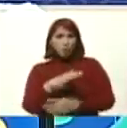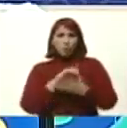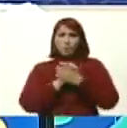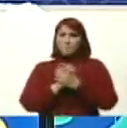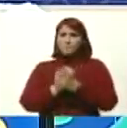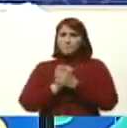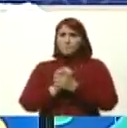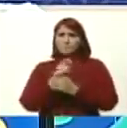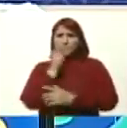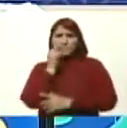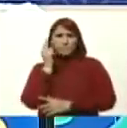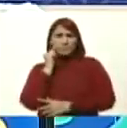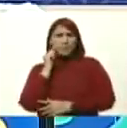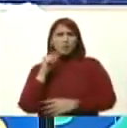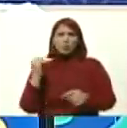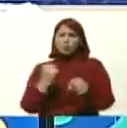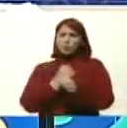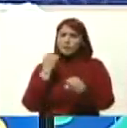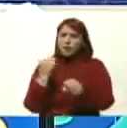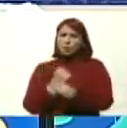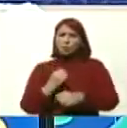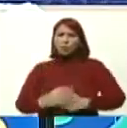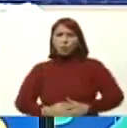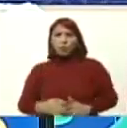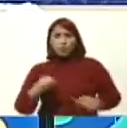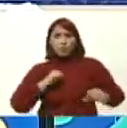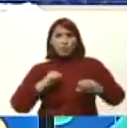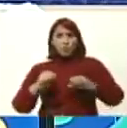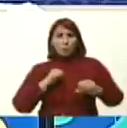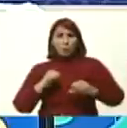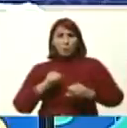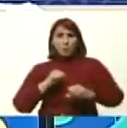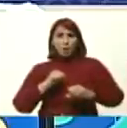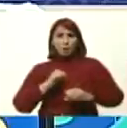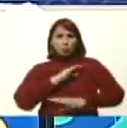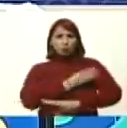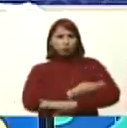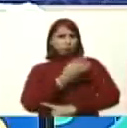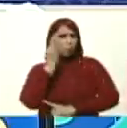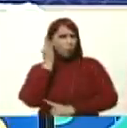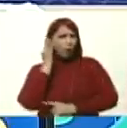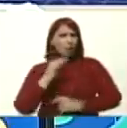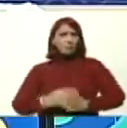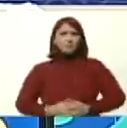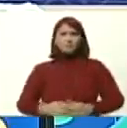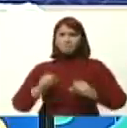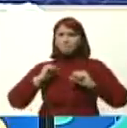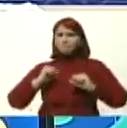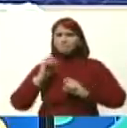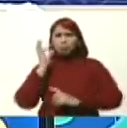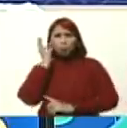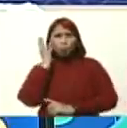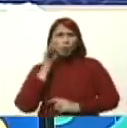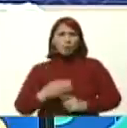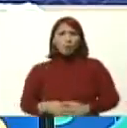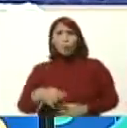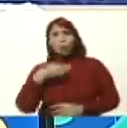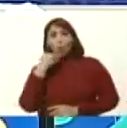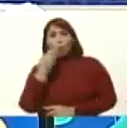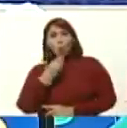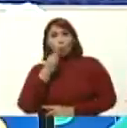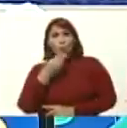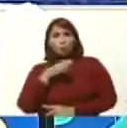compañeros y compañeras de la clase obrera, del Movimiento Feminista Nacional, Movimiento de las Mujeres, de las